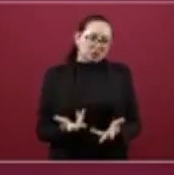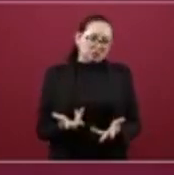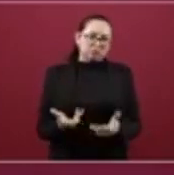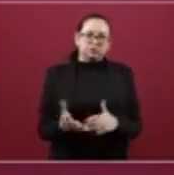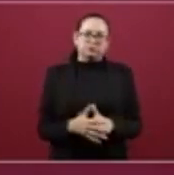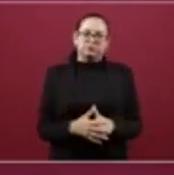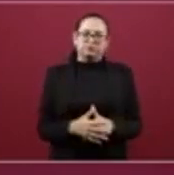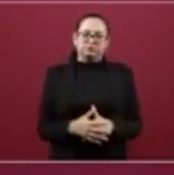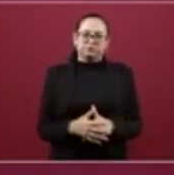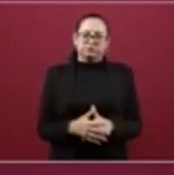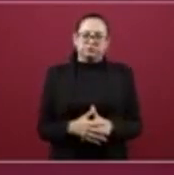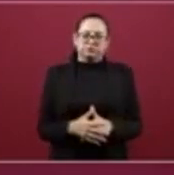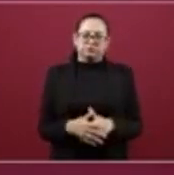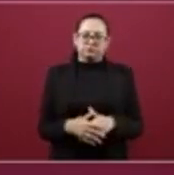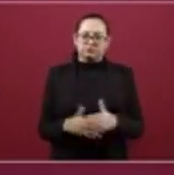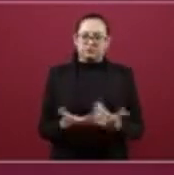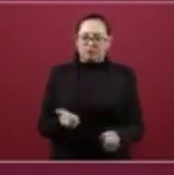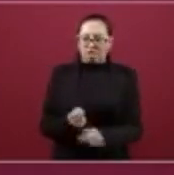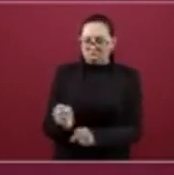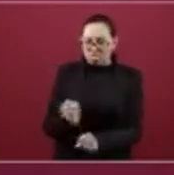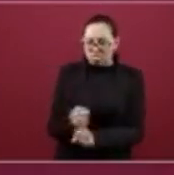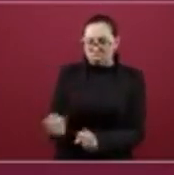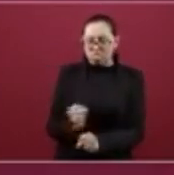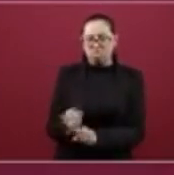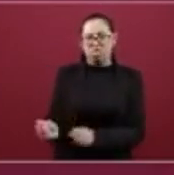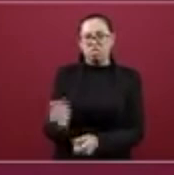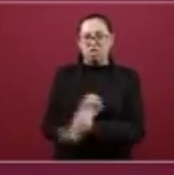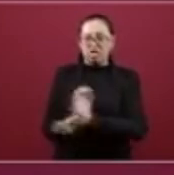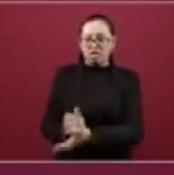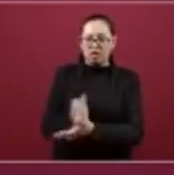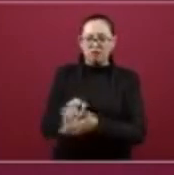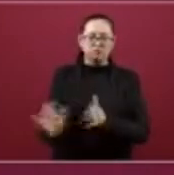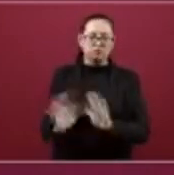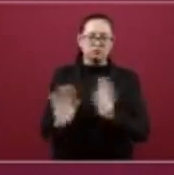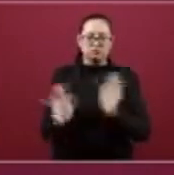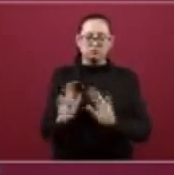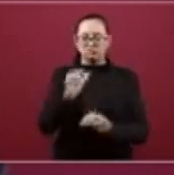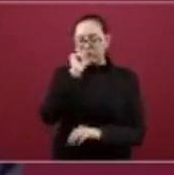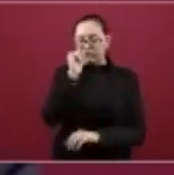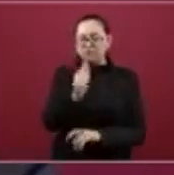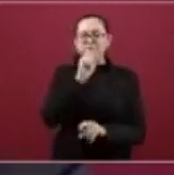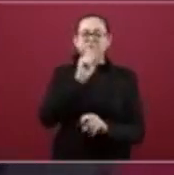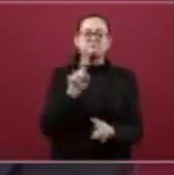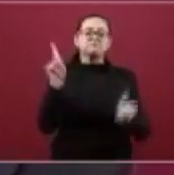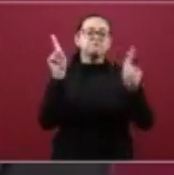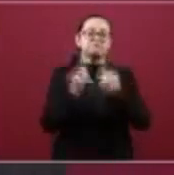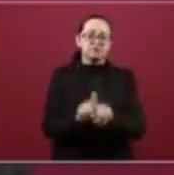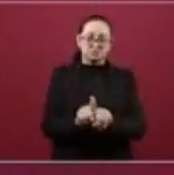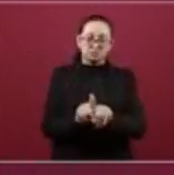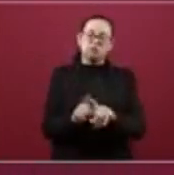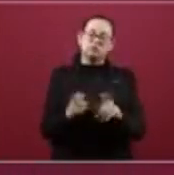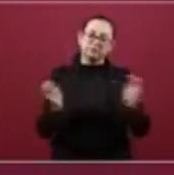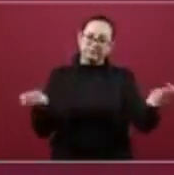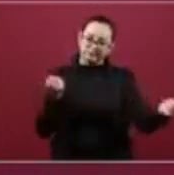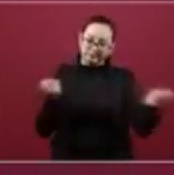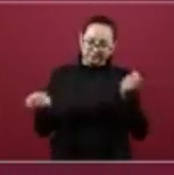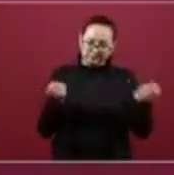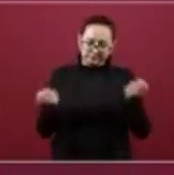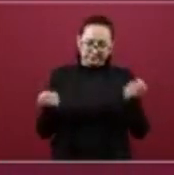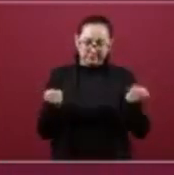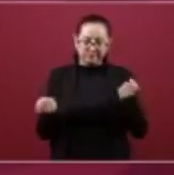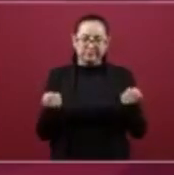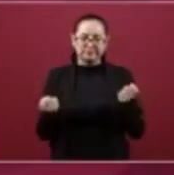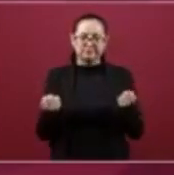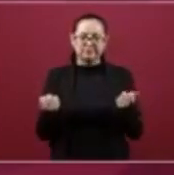se les maltrate en nuestro país y al mismo tiempo tener control